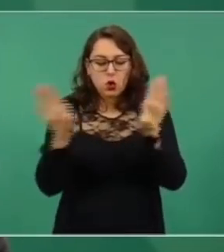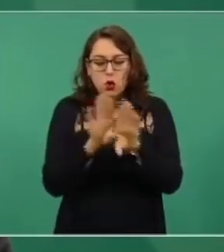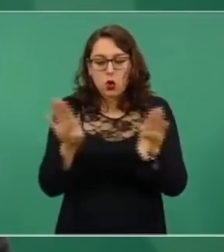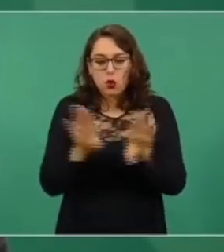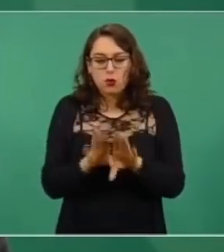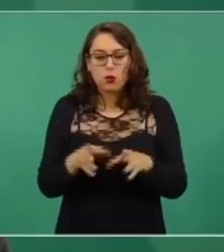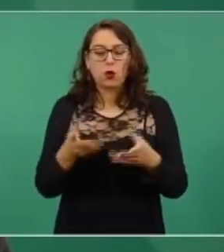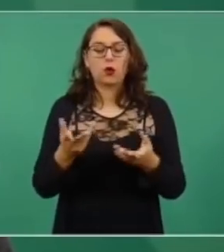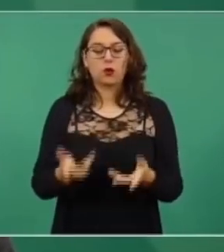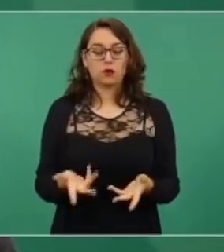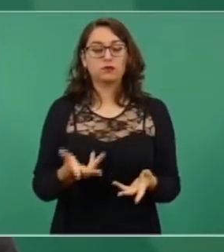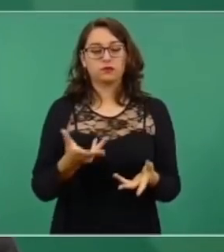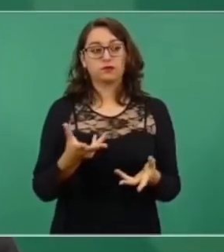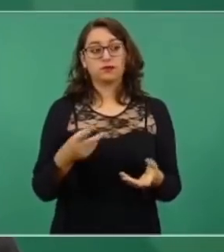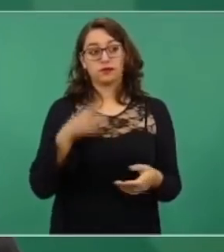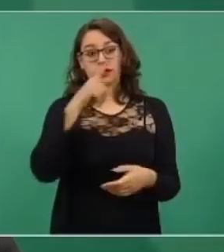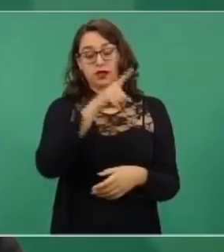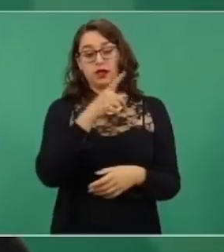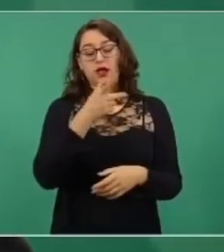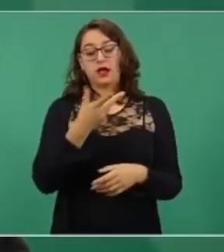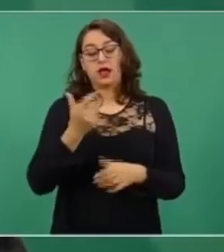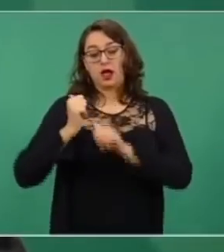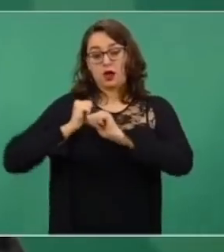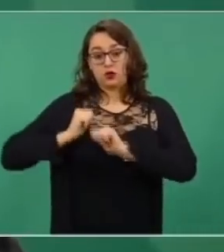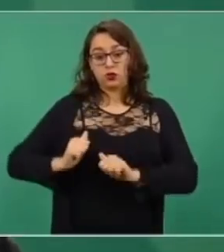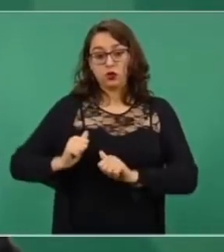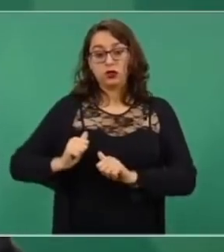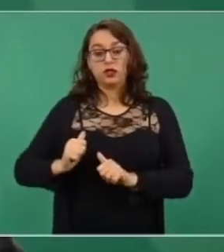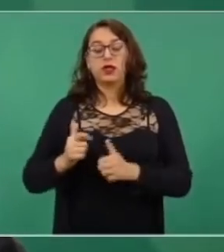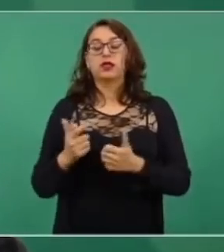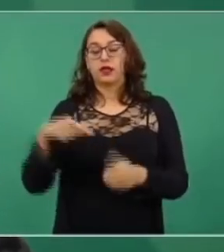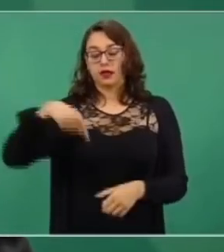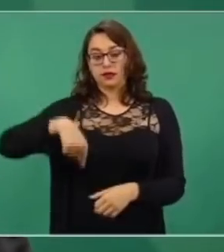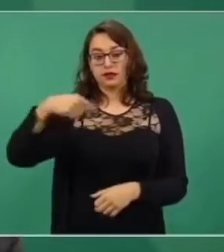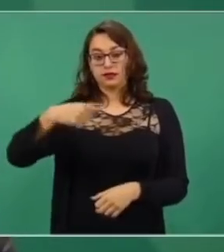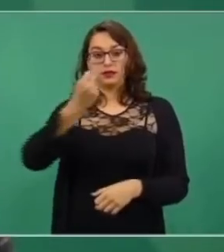con las autoridades correspondientes en México, es decir, con el sector salud.